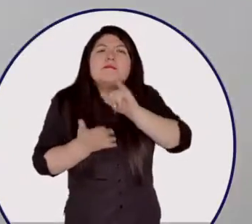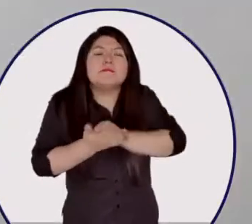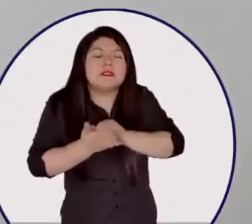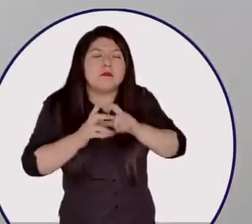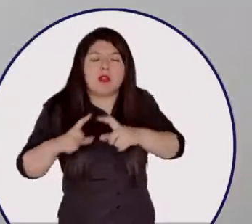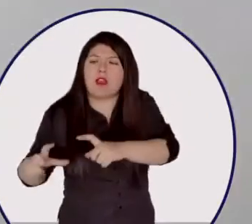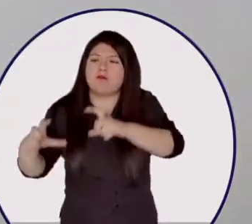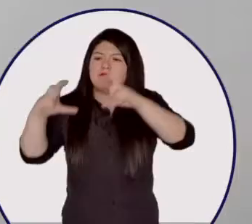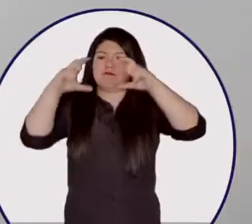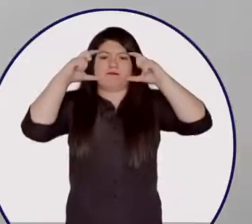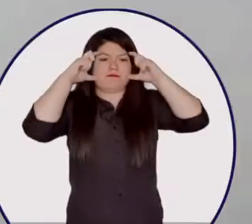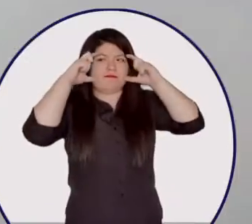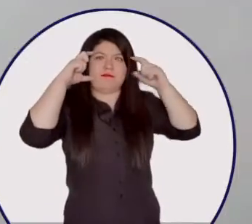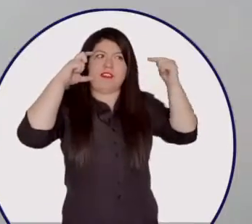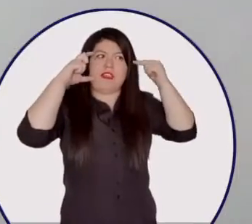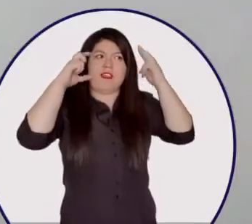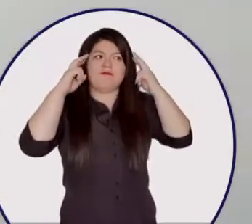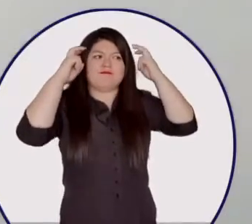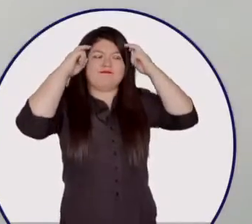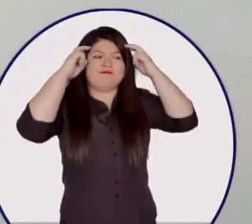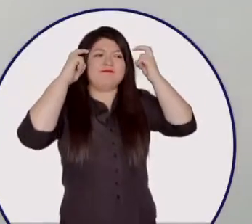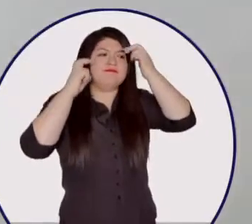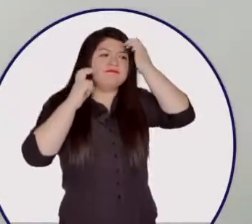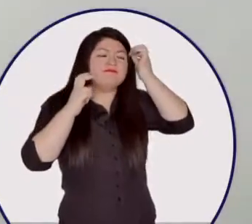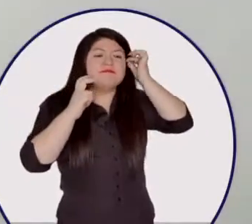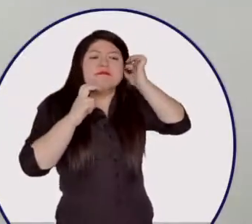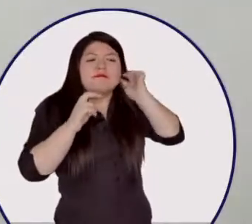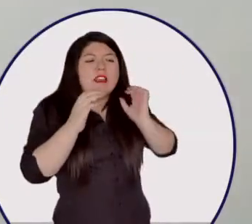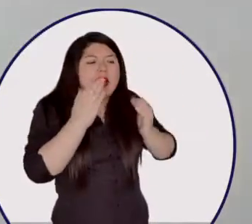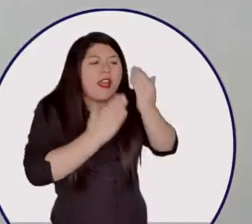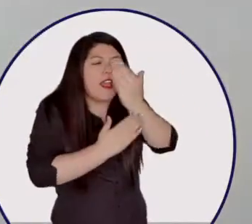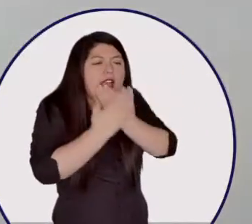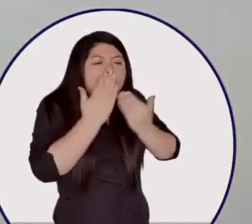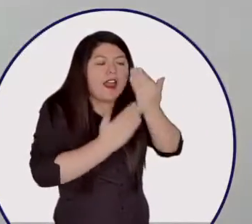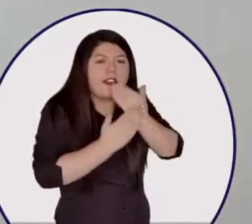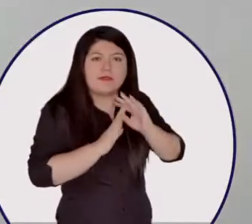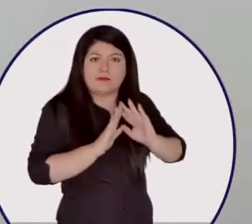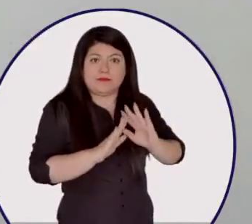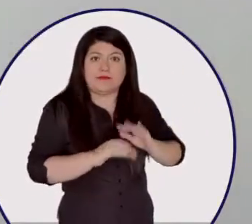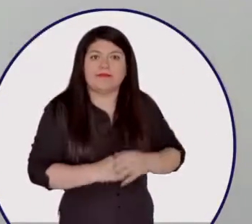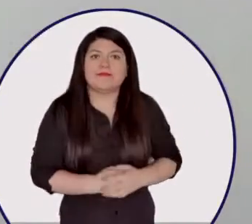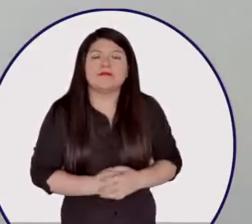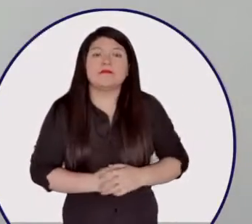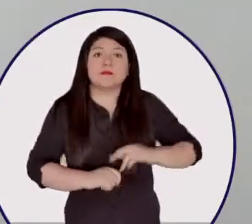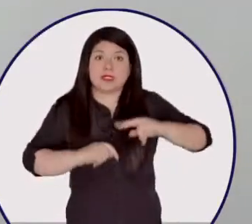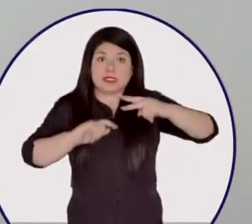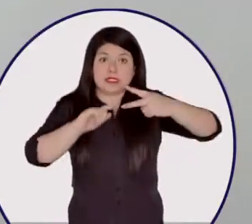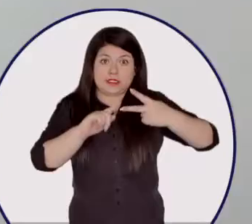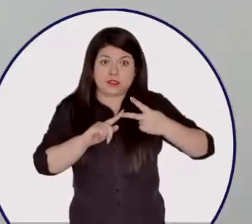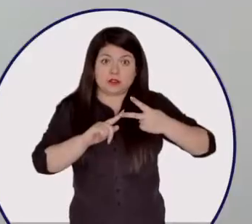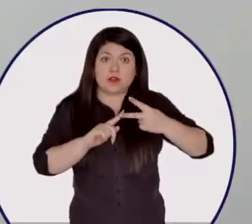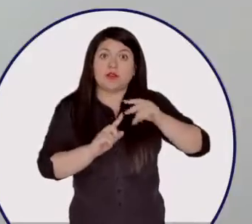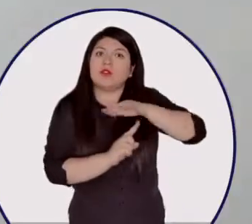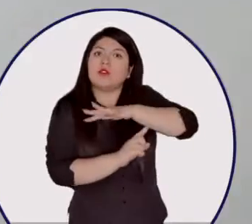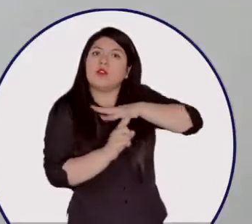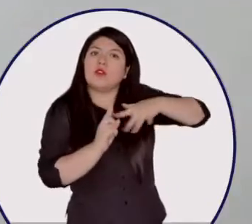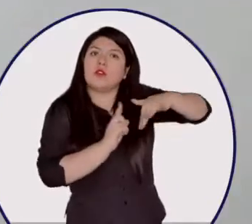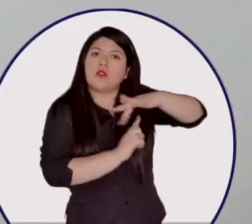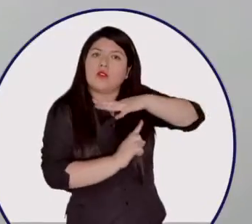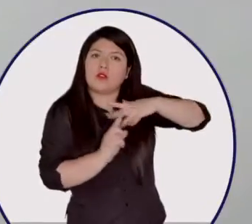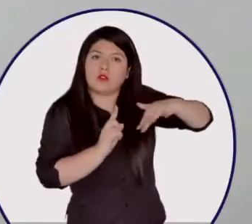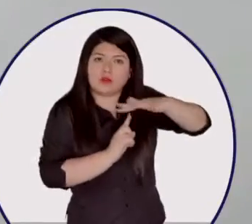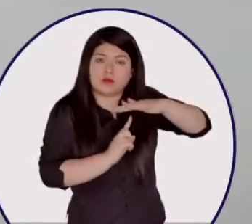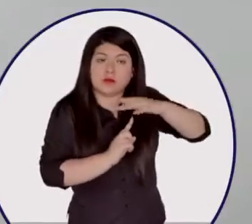distinta. Segundo elemento de la práctica pedagógica, el contexto. Desde el Ministerio de Educación Nacional y desde